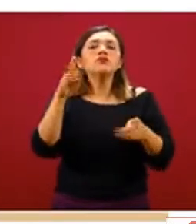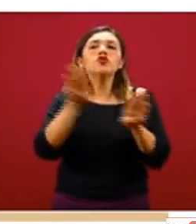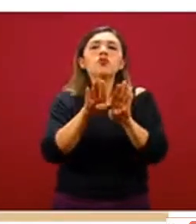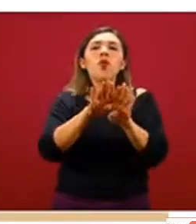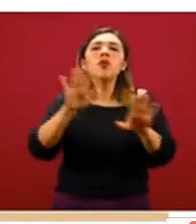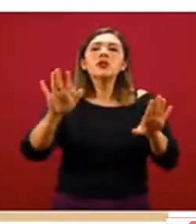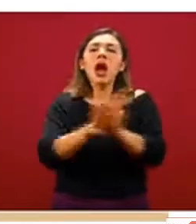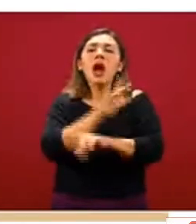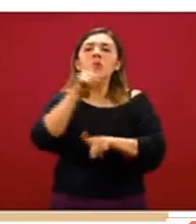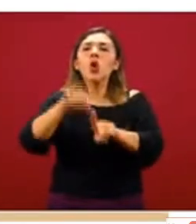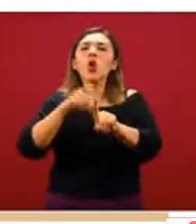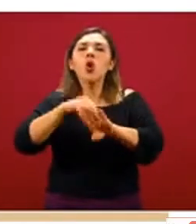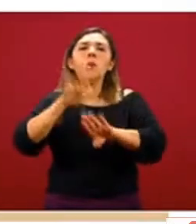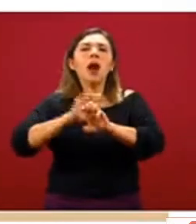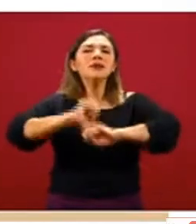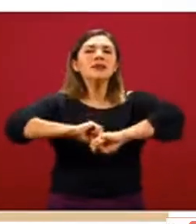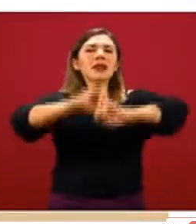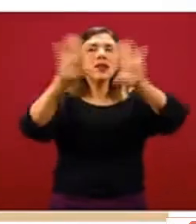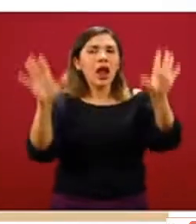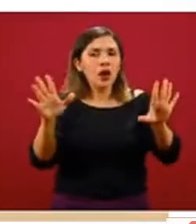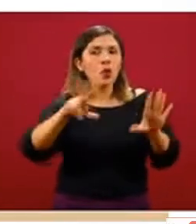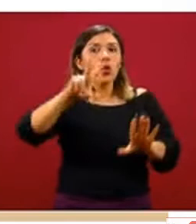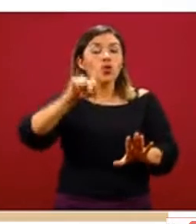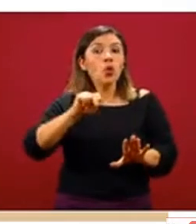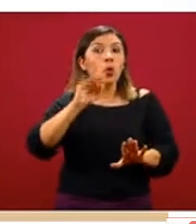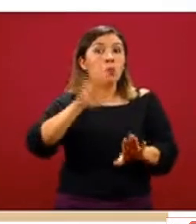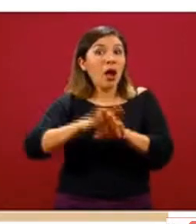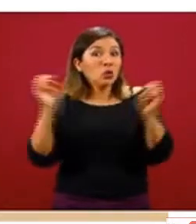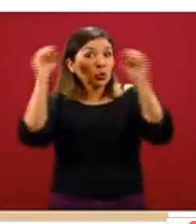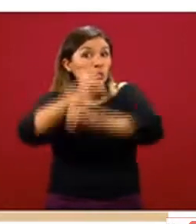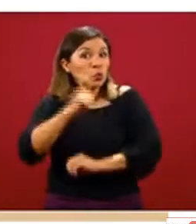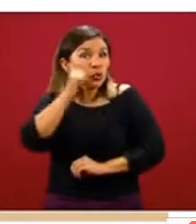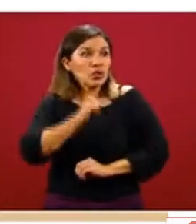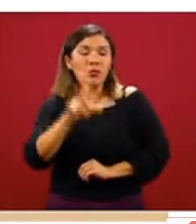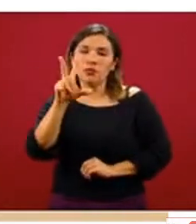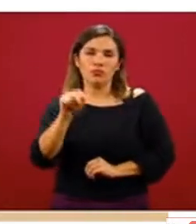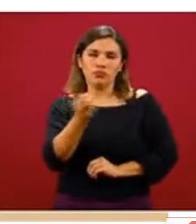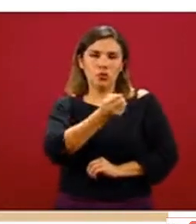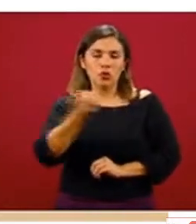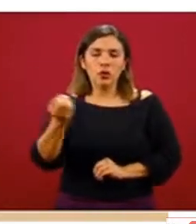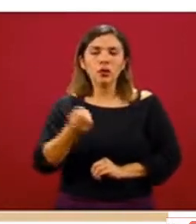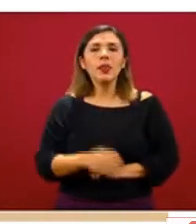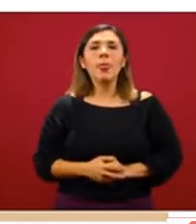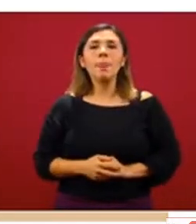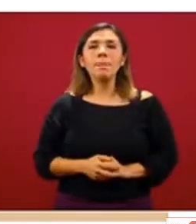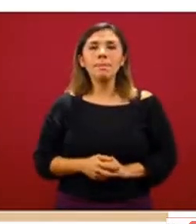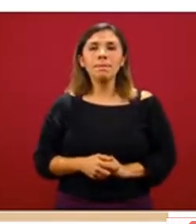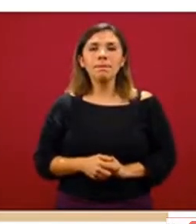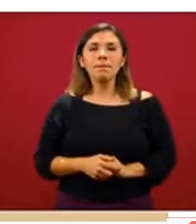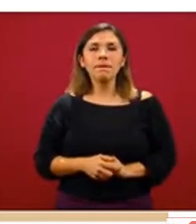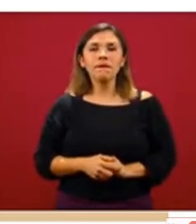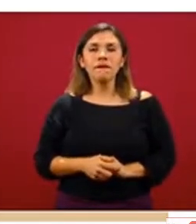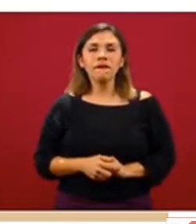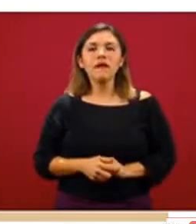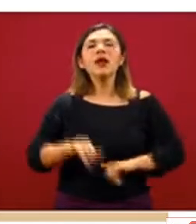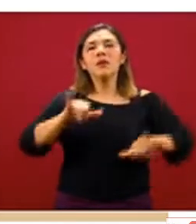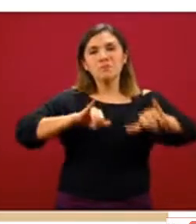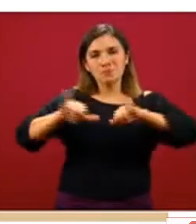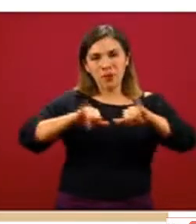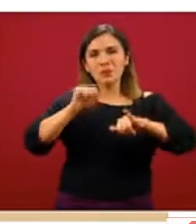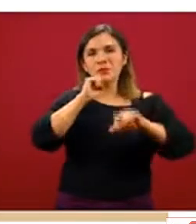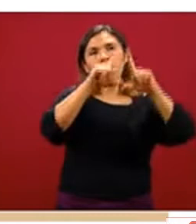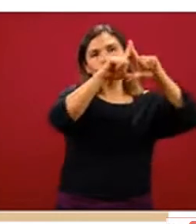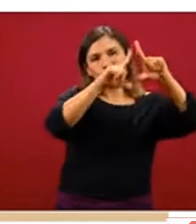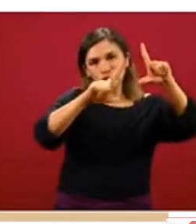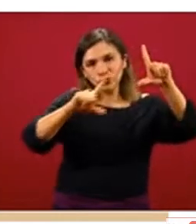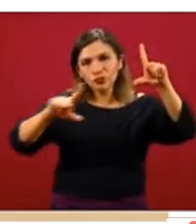a colores más claros, no necesariamente a colores más oscuros. En la siguiente diapositiva vemos la distribución